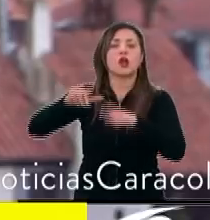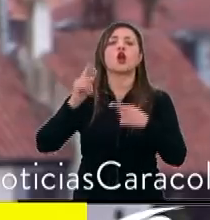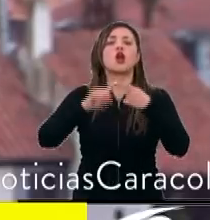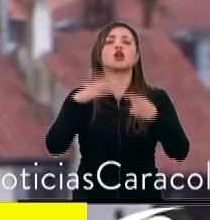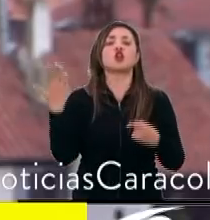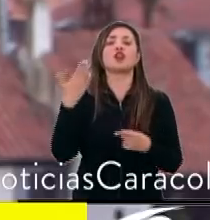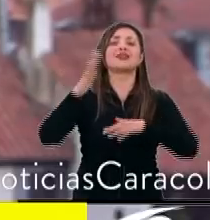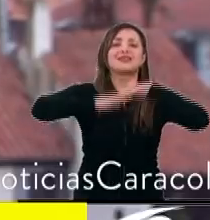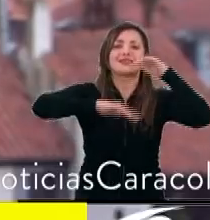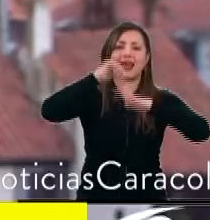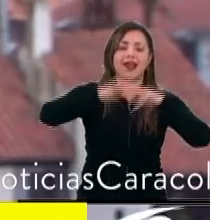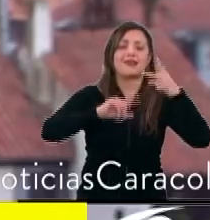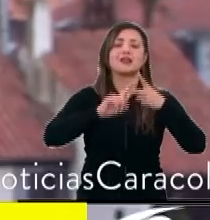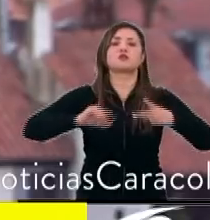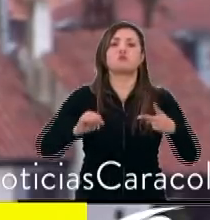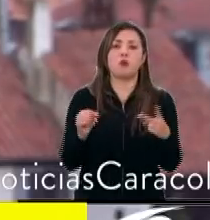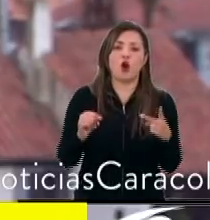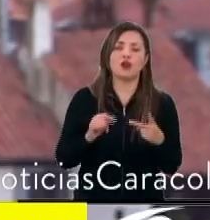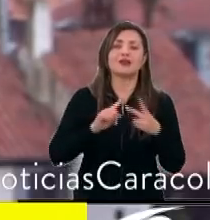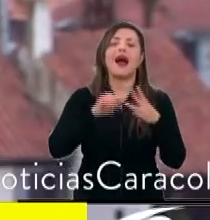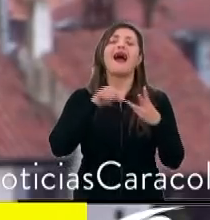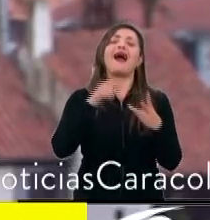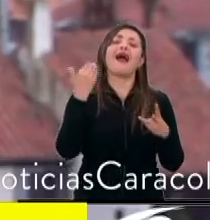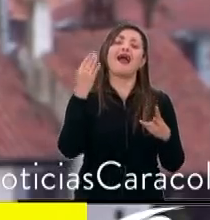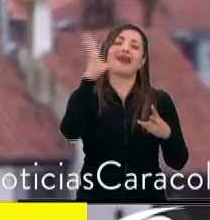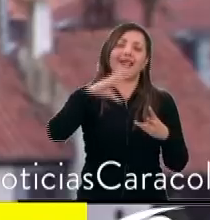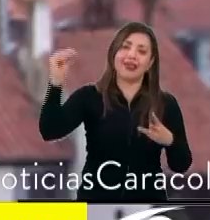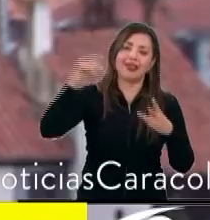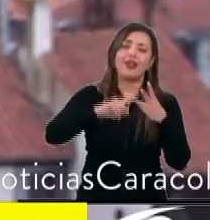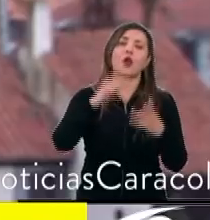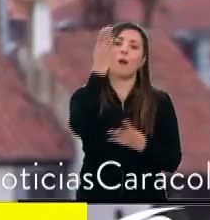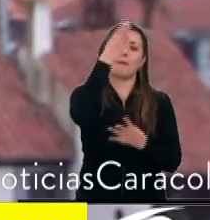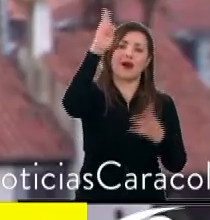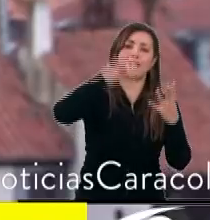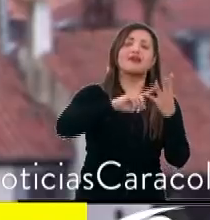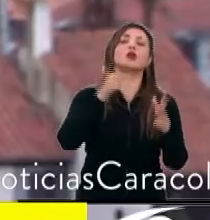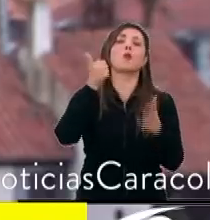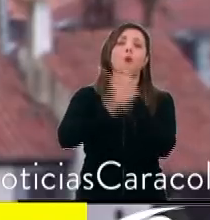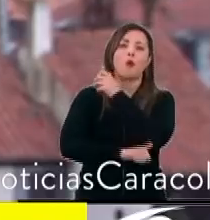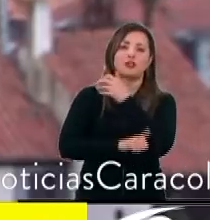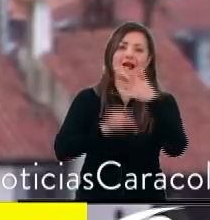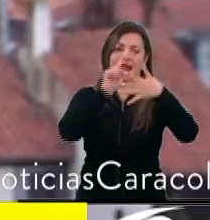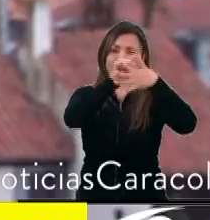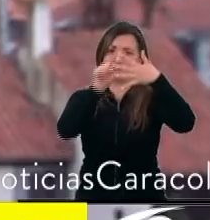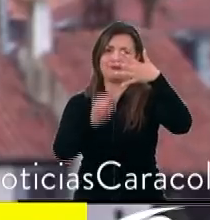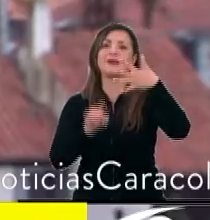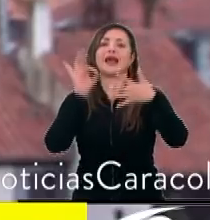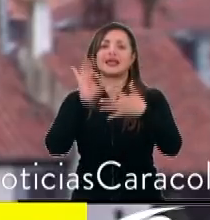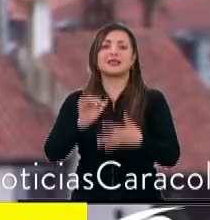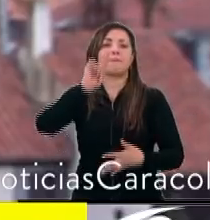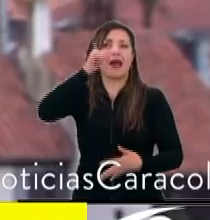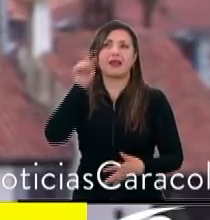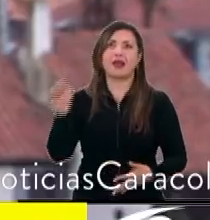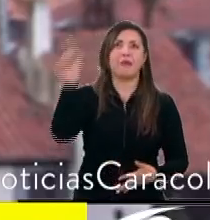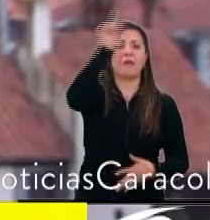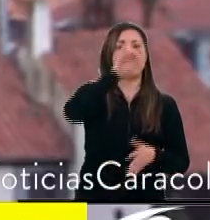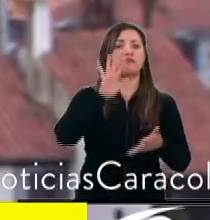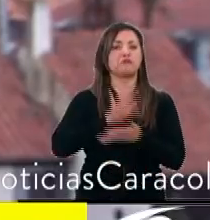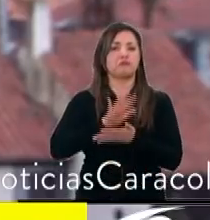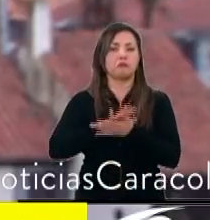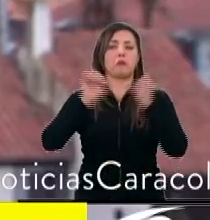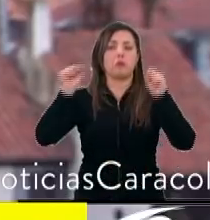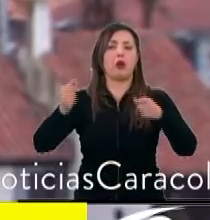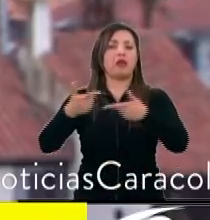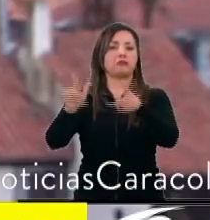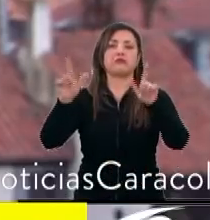San Andrés, Bogotá, Quindío, Barranquilla y Boyacá. Estas son las entidades territoriales que desde mañana empezarán a relajar el uso